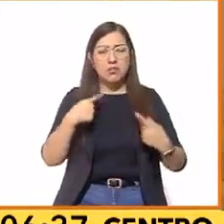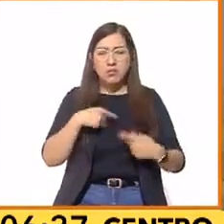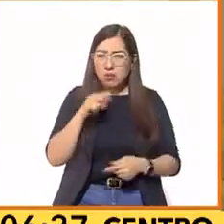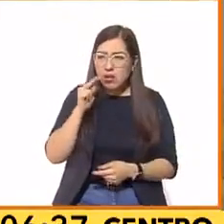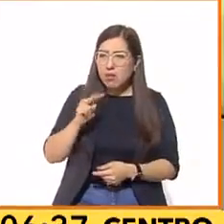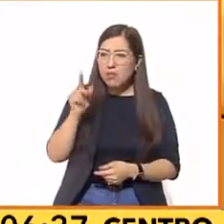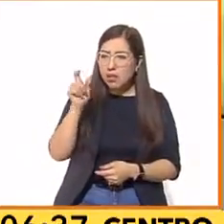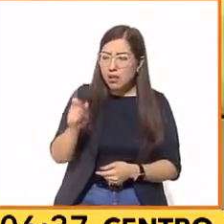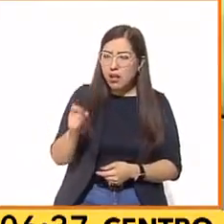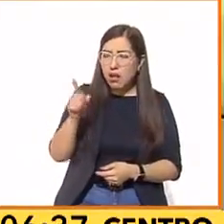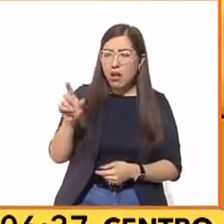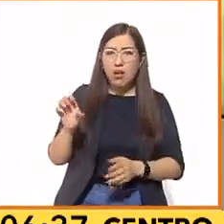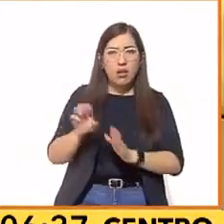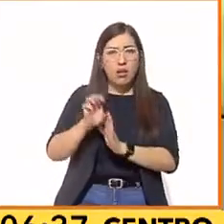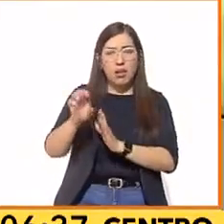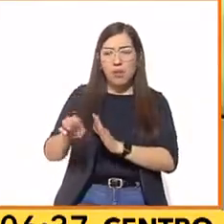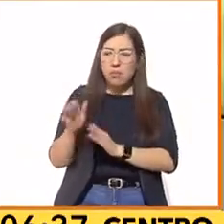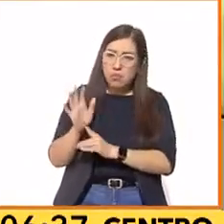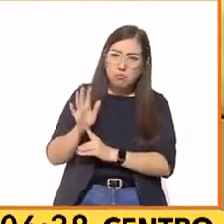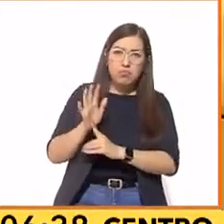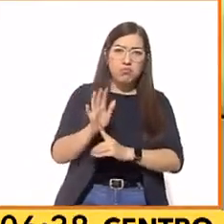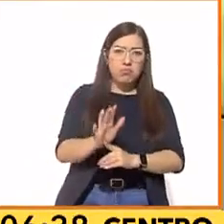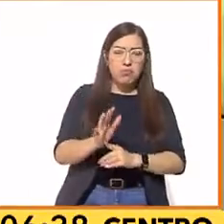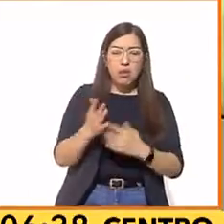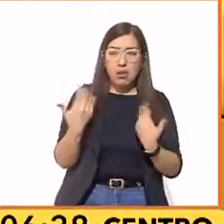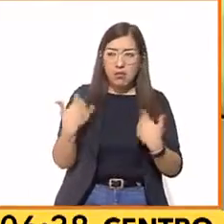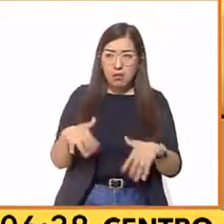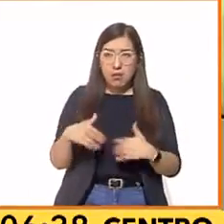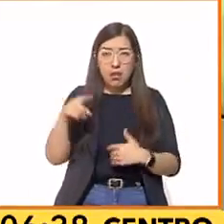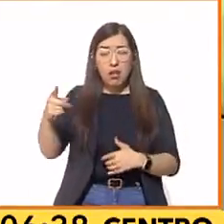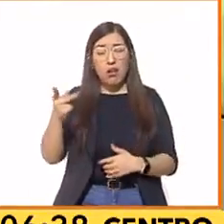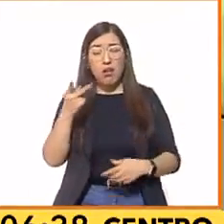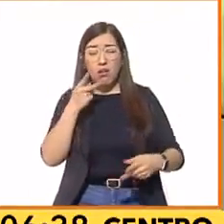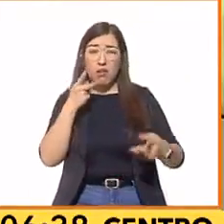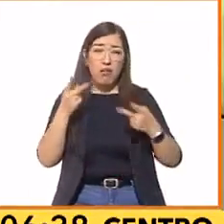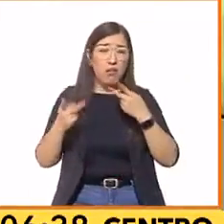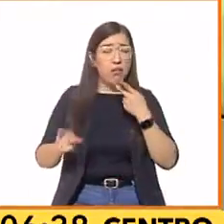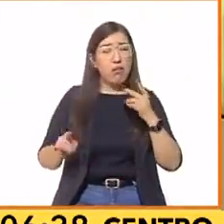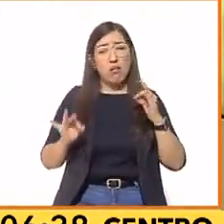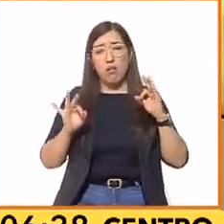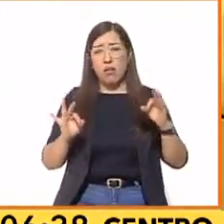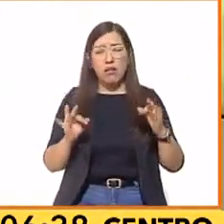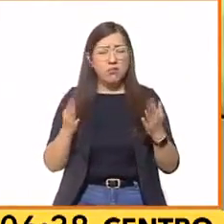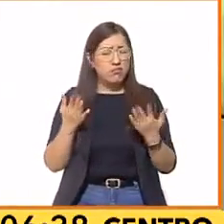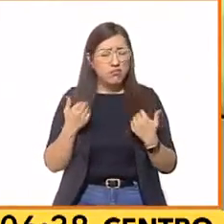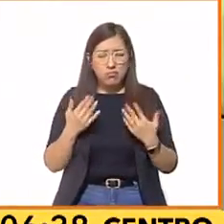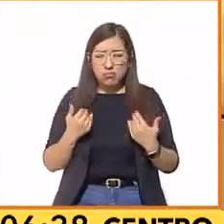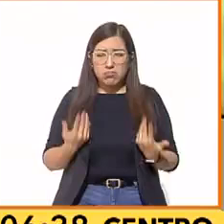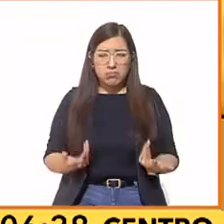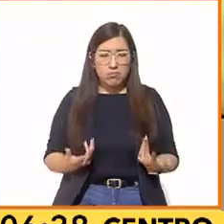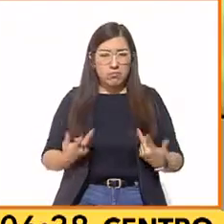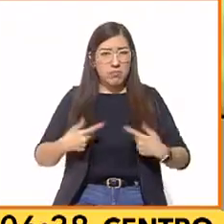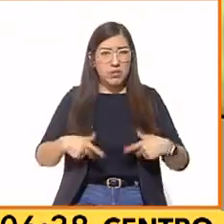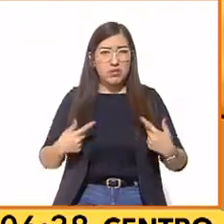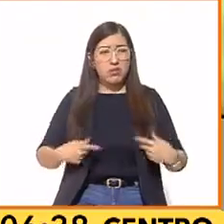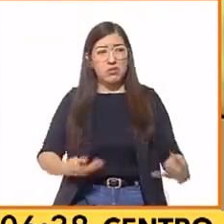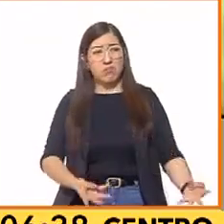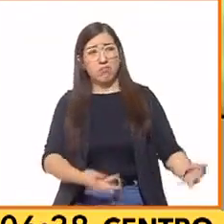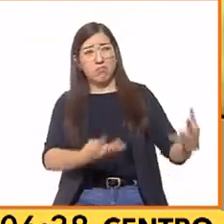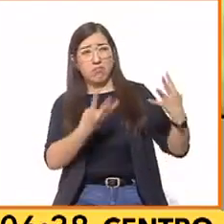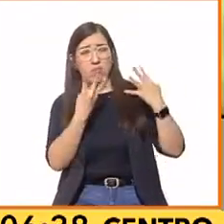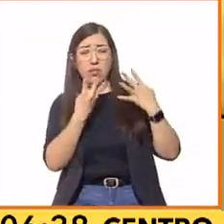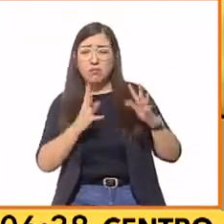orador, no tenía que tener un gran carisma, no tenía que arrastrar a multitudes y desatar odios y